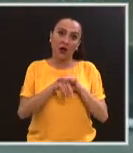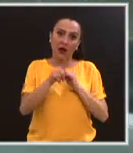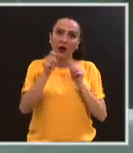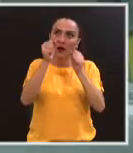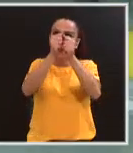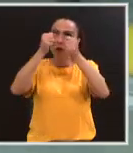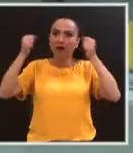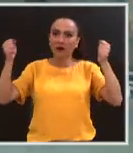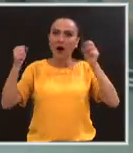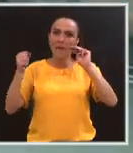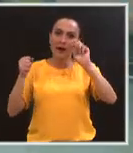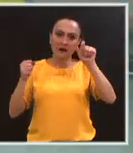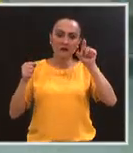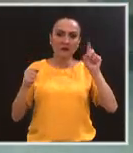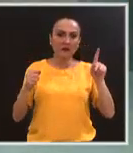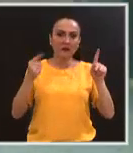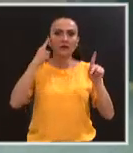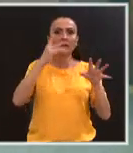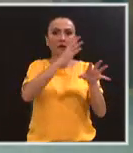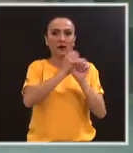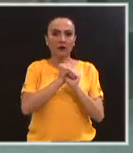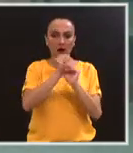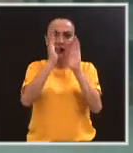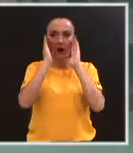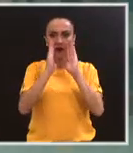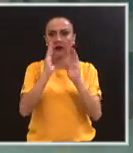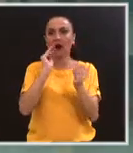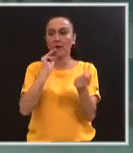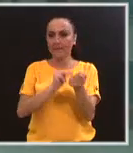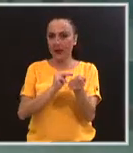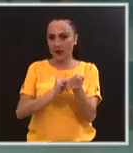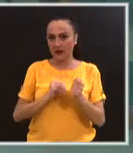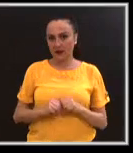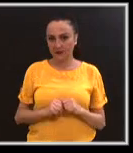puertas del Max Peralta para recibir atención